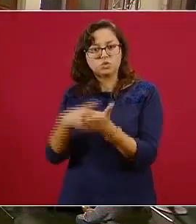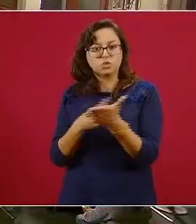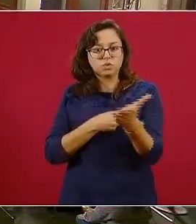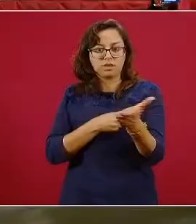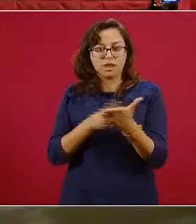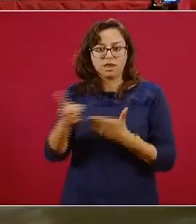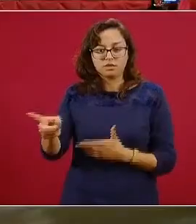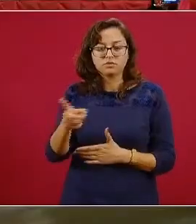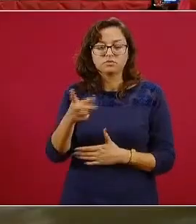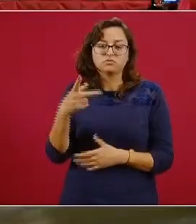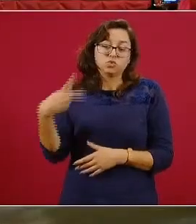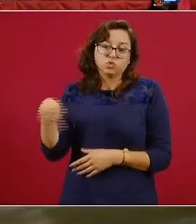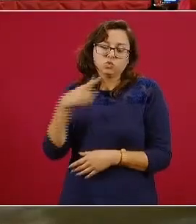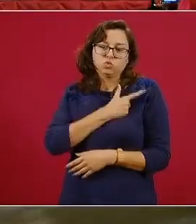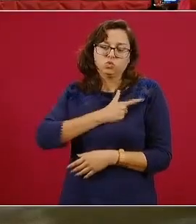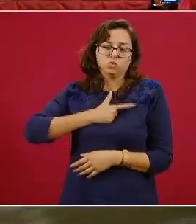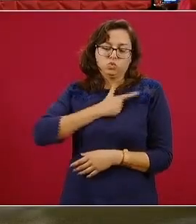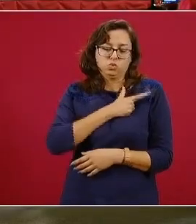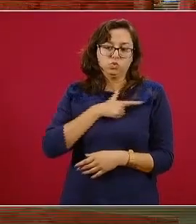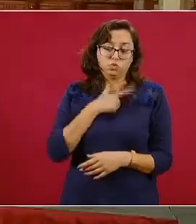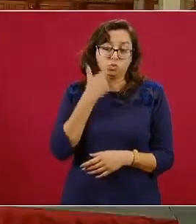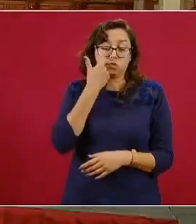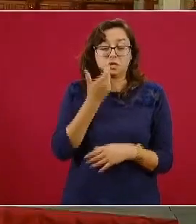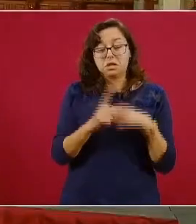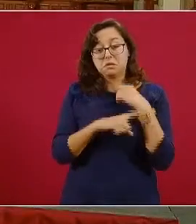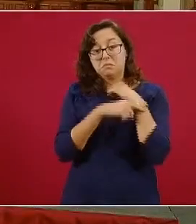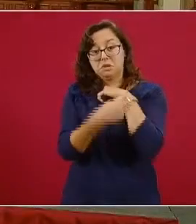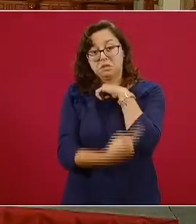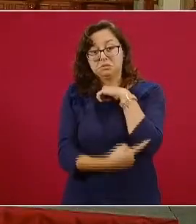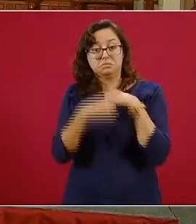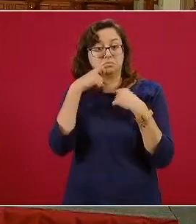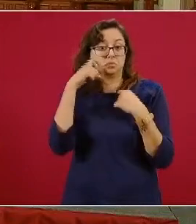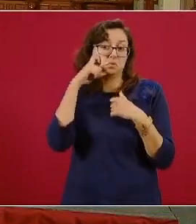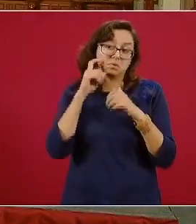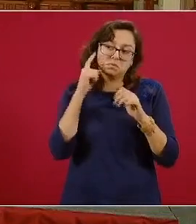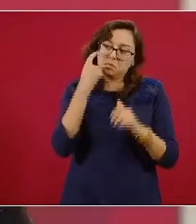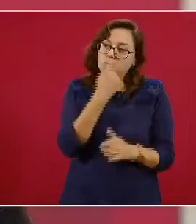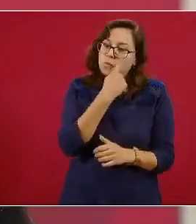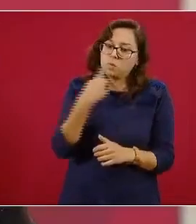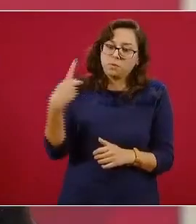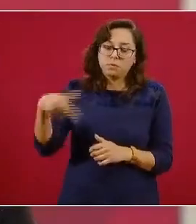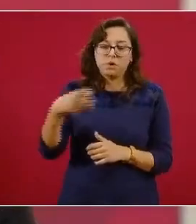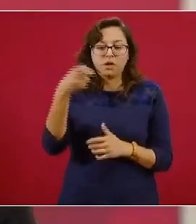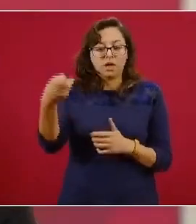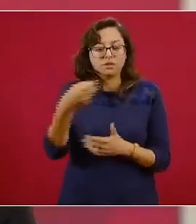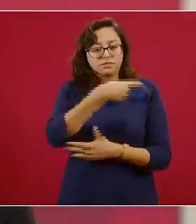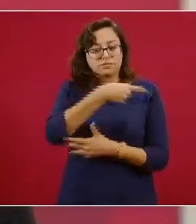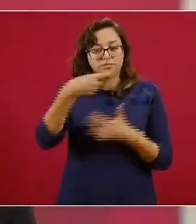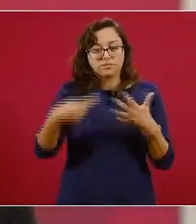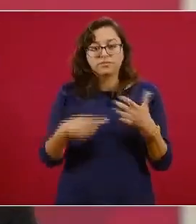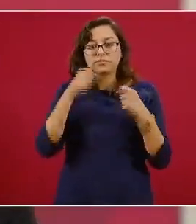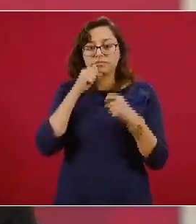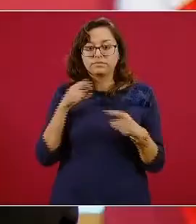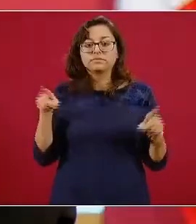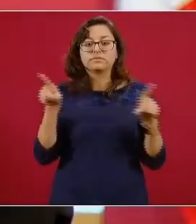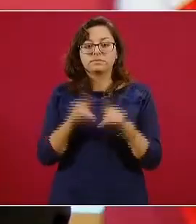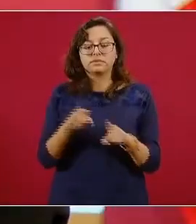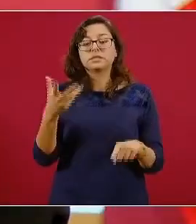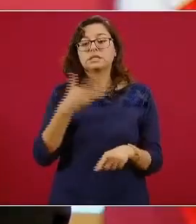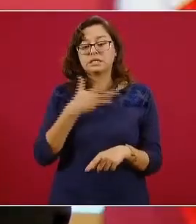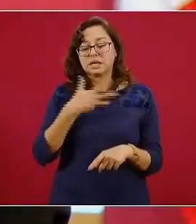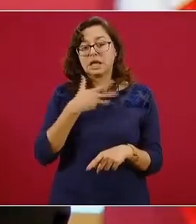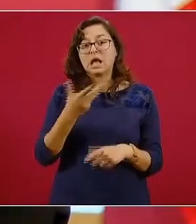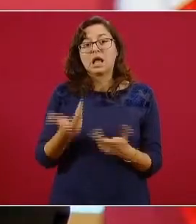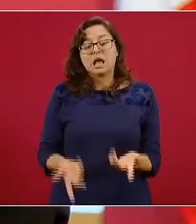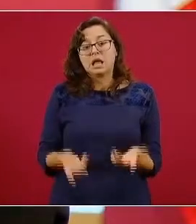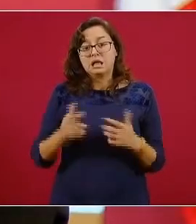sus preferencias, tanto reproductivas como sexuales. Dentro de esta gama de métodos también está la anticoncepción de emergencia, que debe